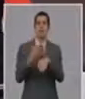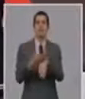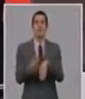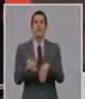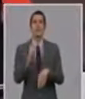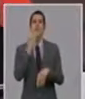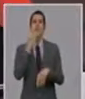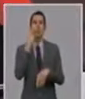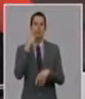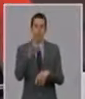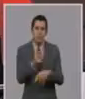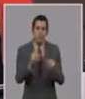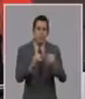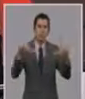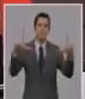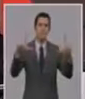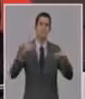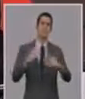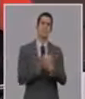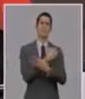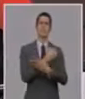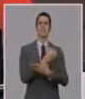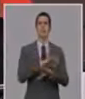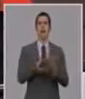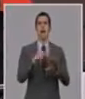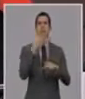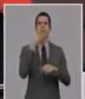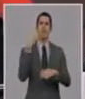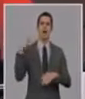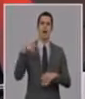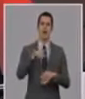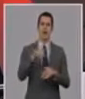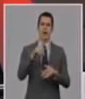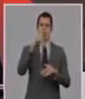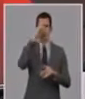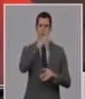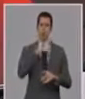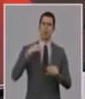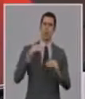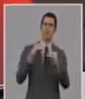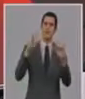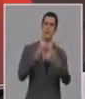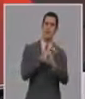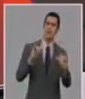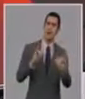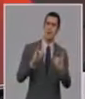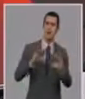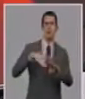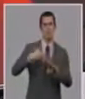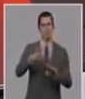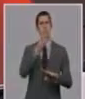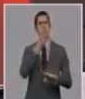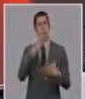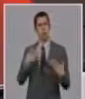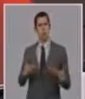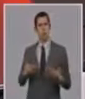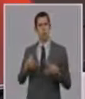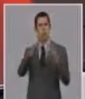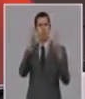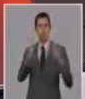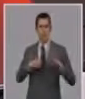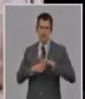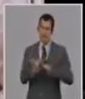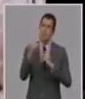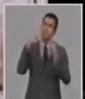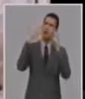también las personas empiezan a preocuparse por las secuelas que deja este tipo de enfermedad. Por eso me gustaría comenzar esta Cuba Debate en Mesa Redonda preguntándole